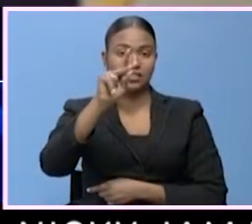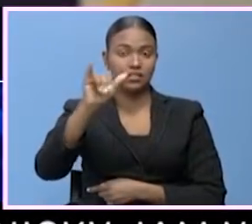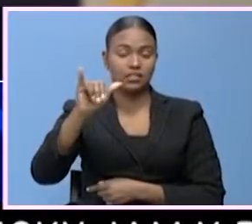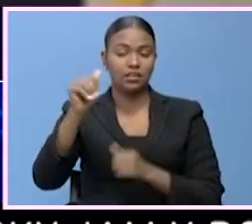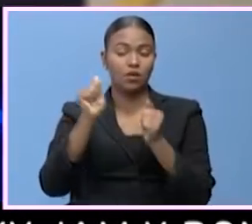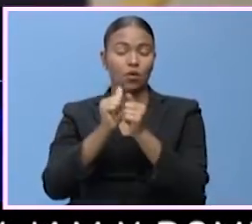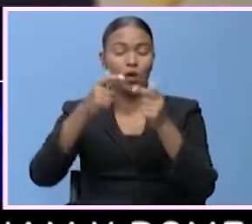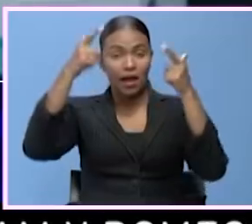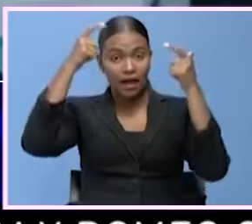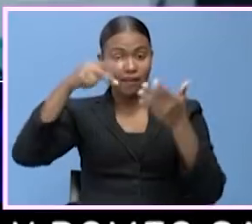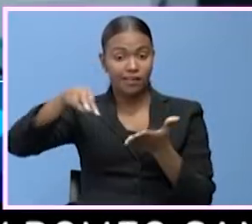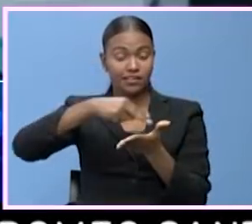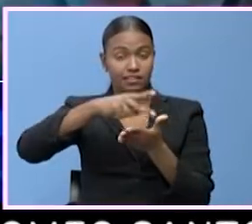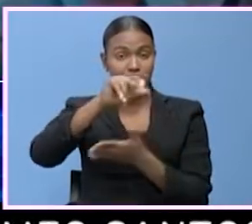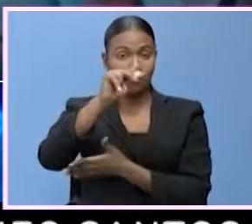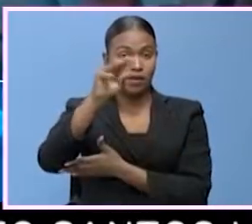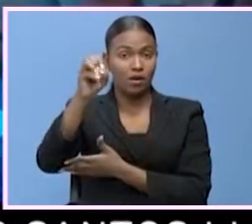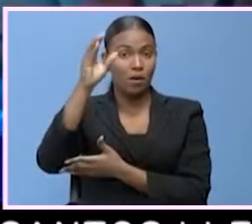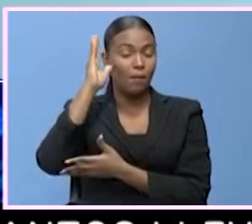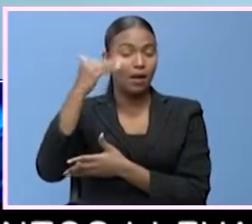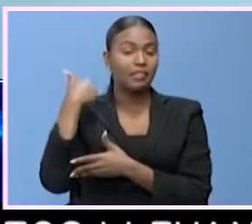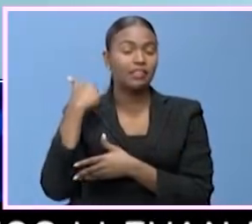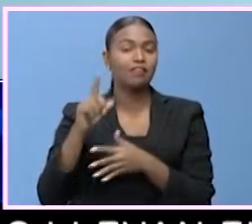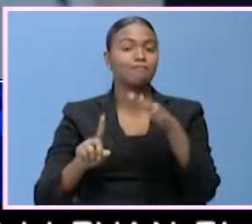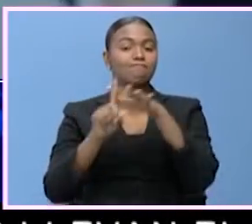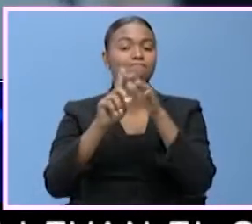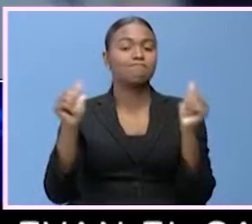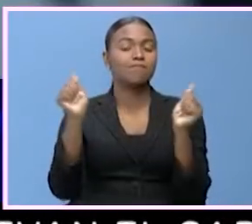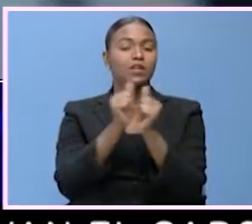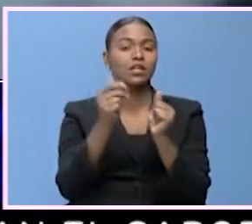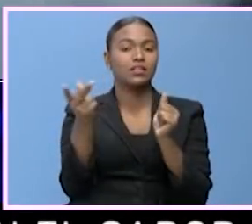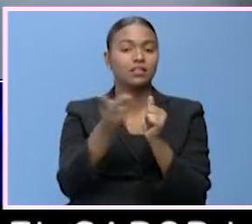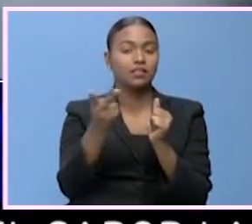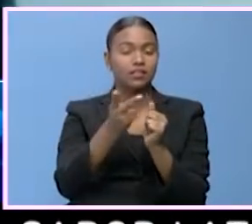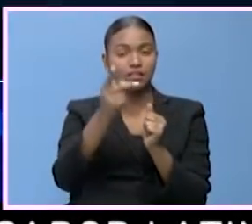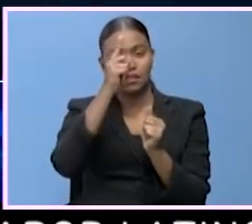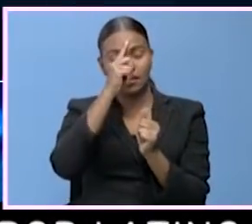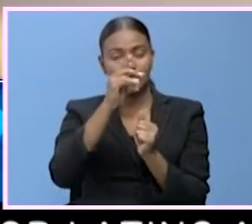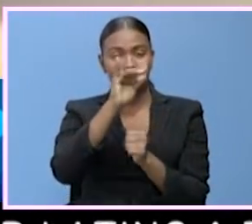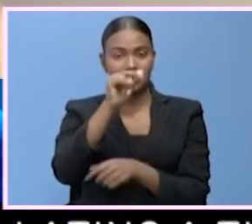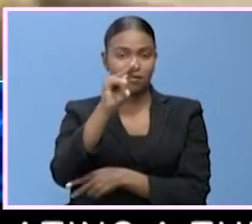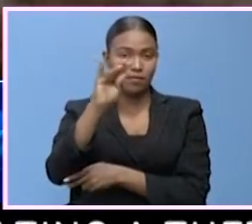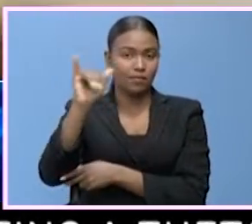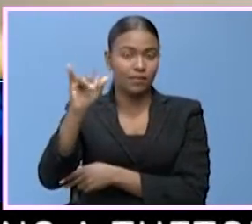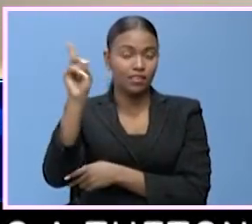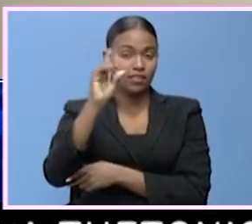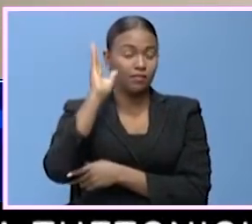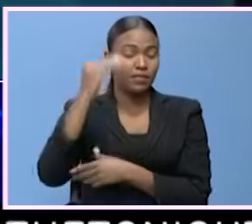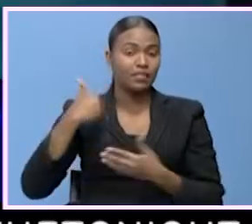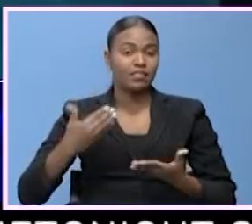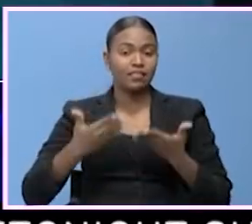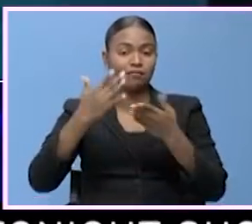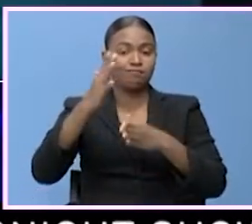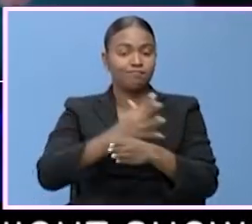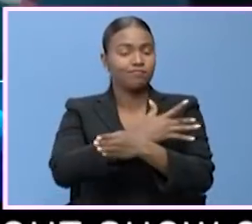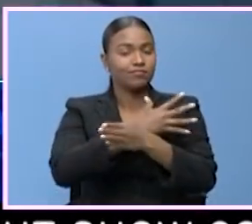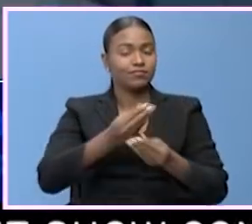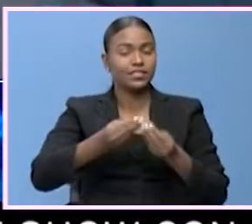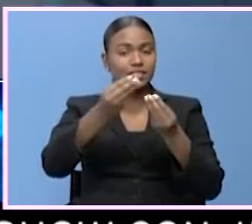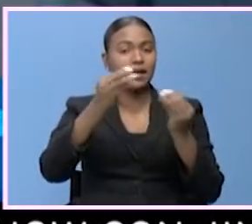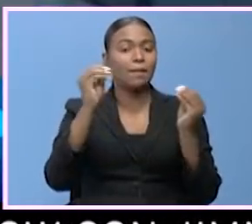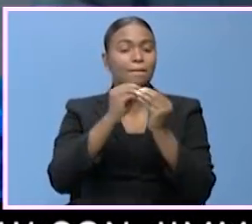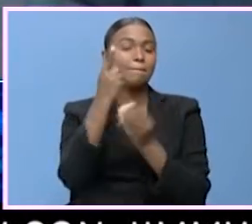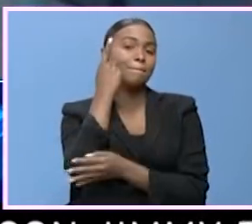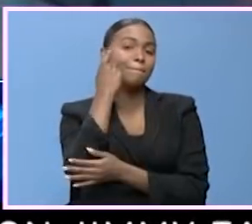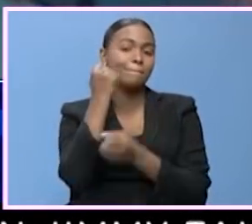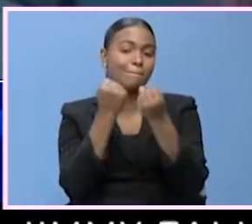rey de la bachata Romeo Santos harán una aparición especial juntos en The Tonight Show con Jimmy Fallon, donde llevarán el sabor latino con su más